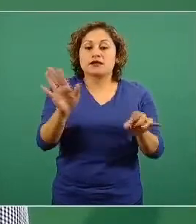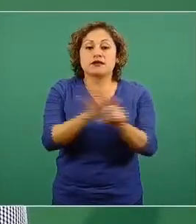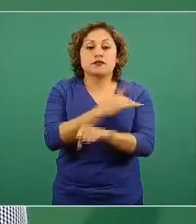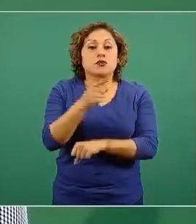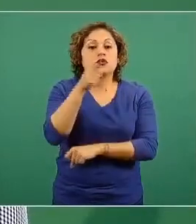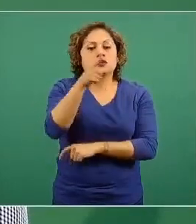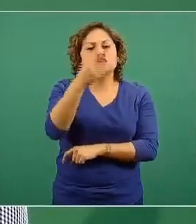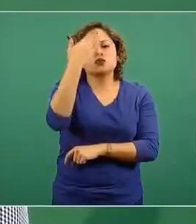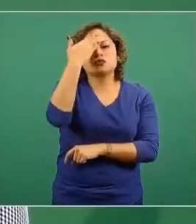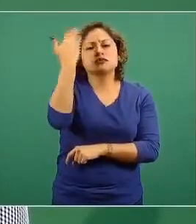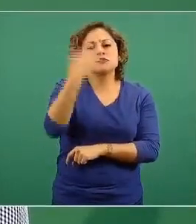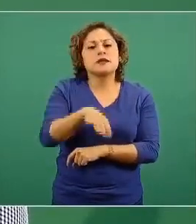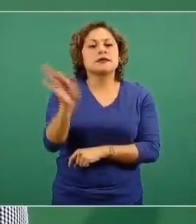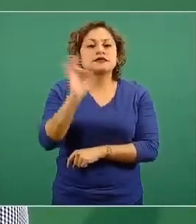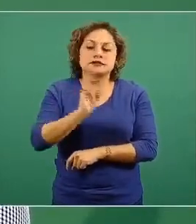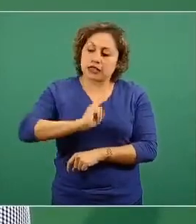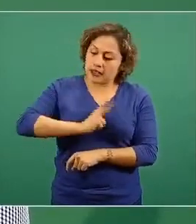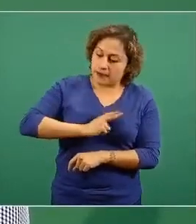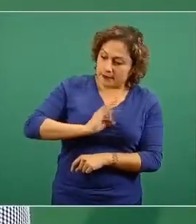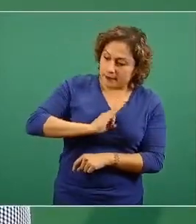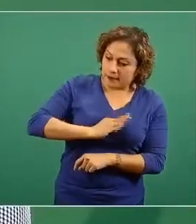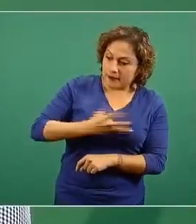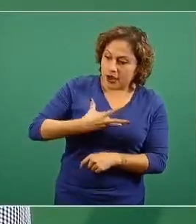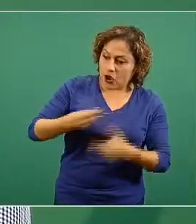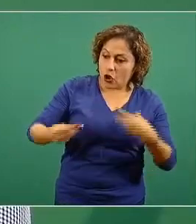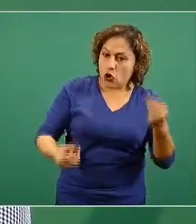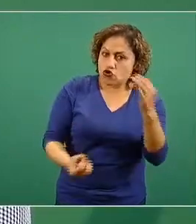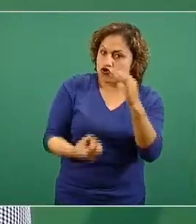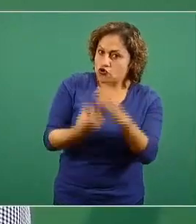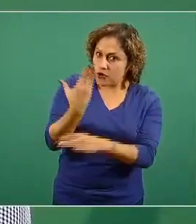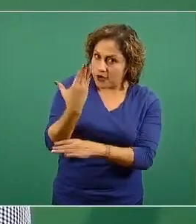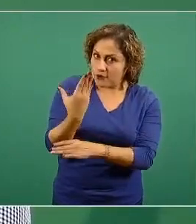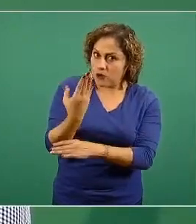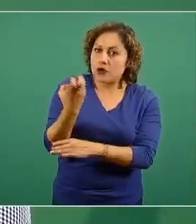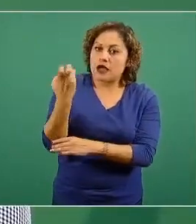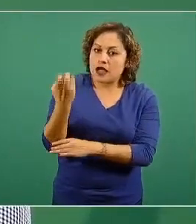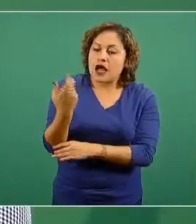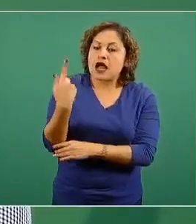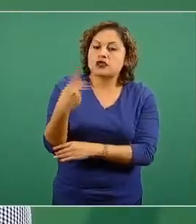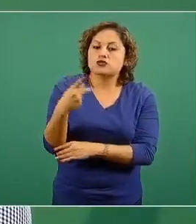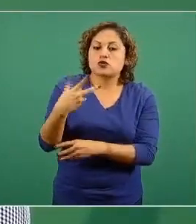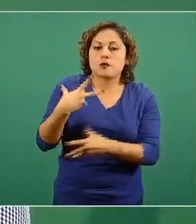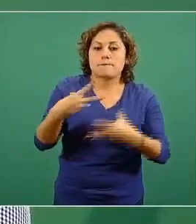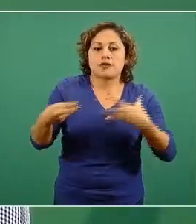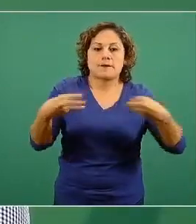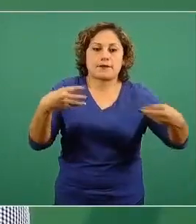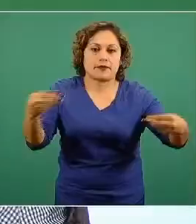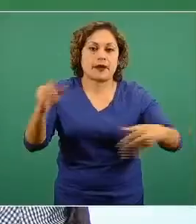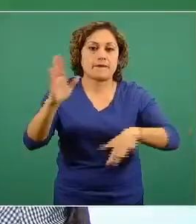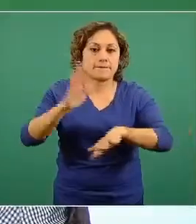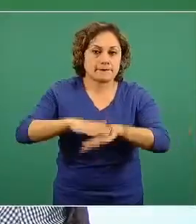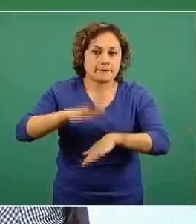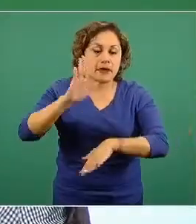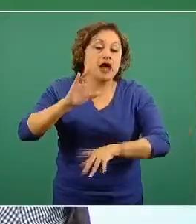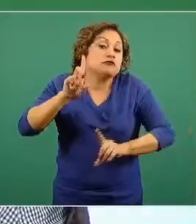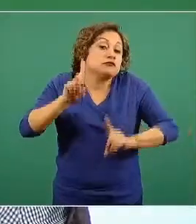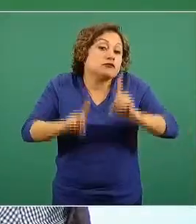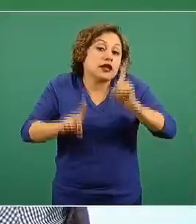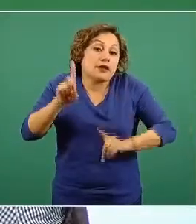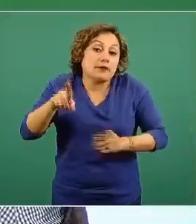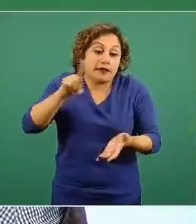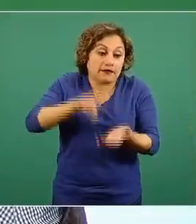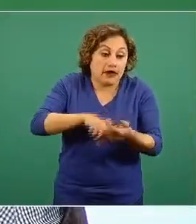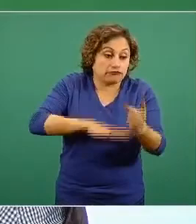nuevas capacidades, pues bueno, esto puede generar que su transmisibilidad sea mayor precisamente entre la